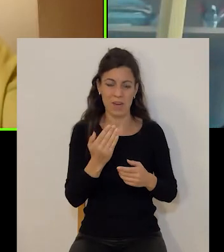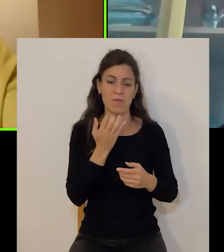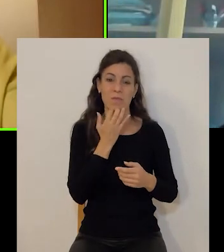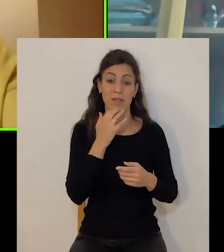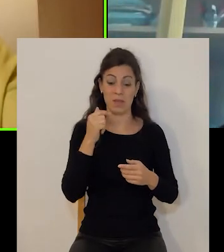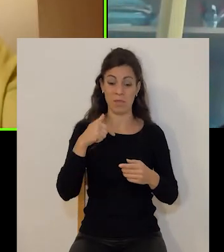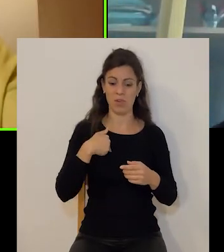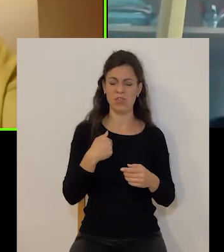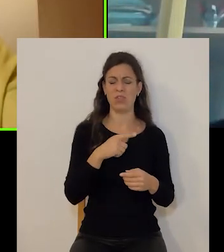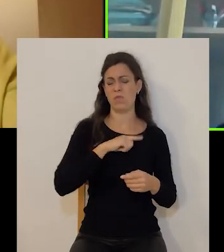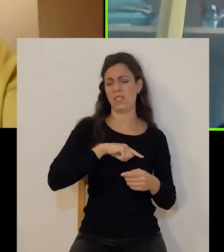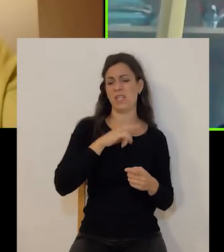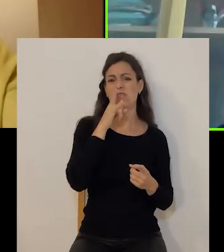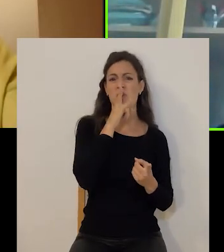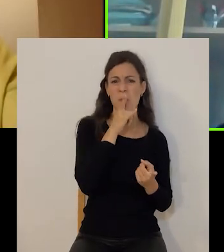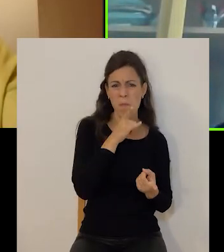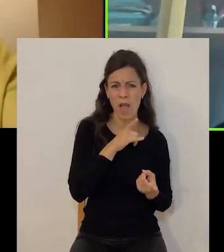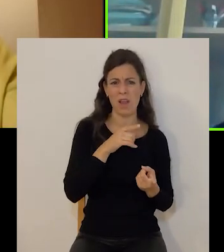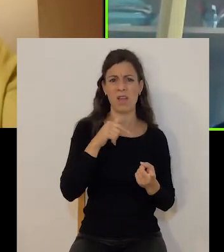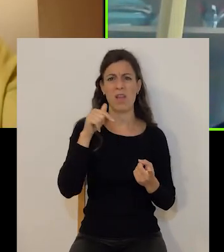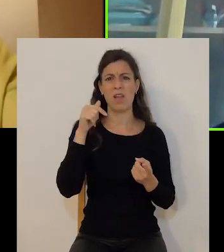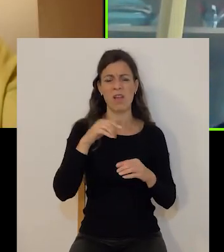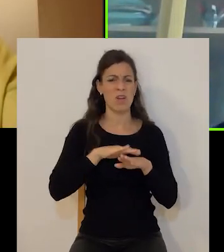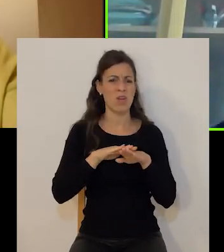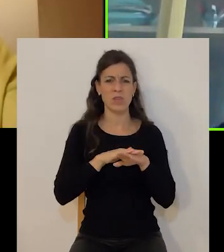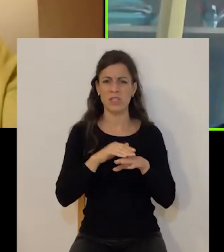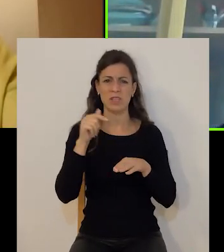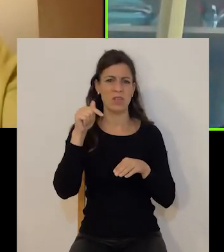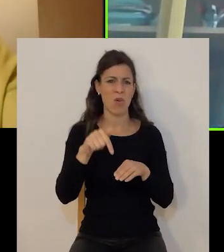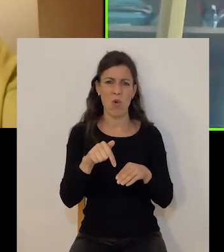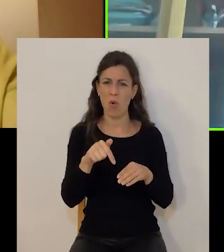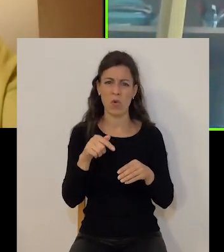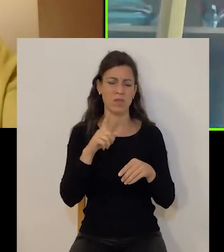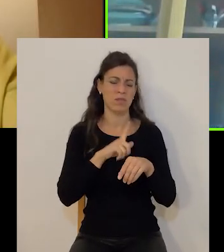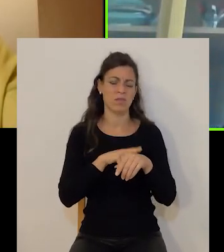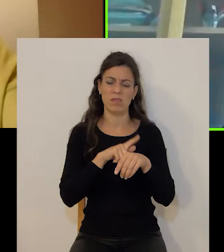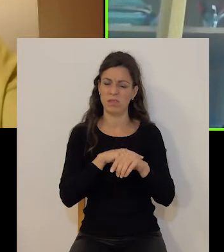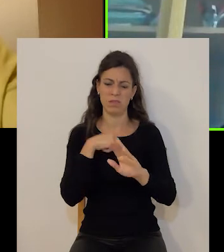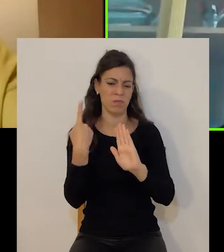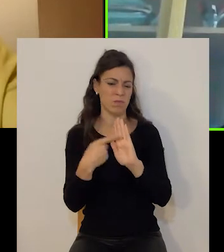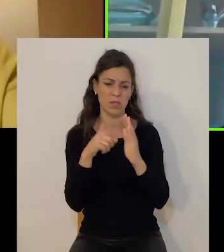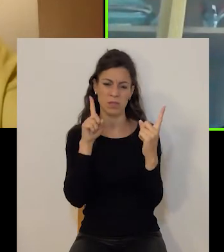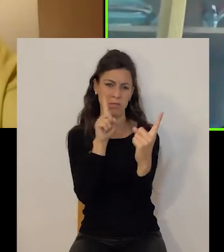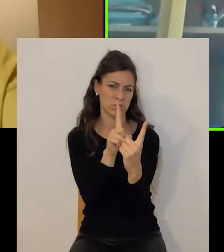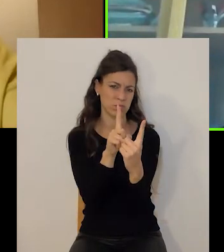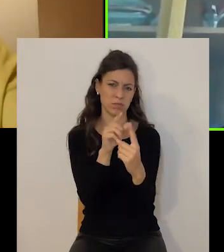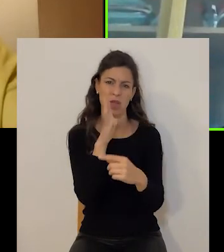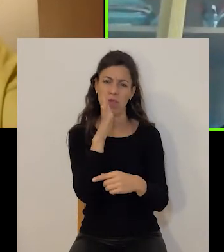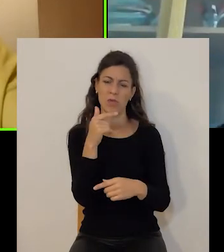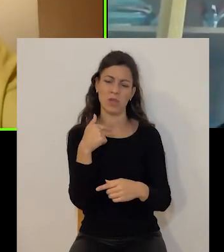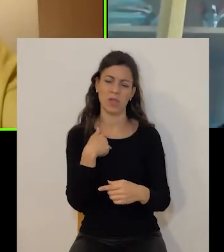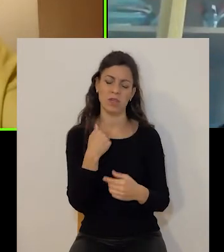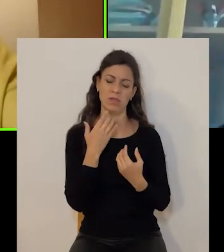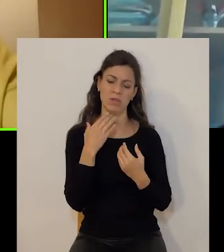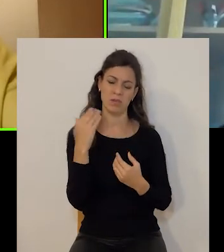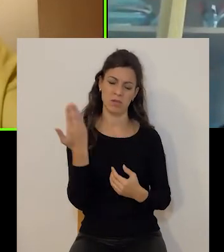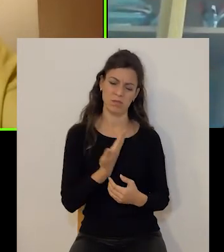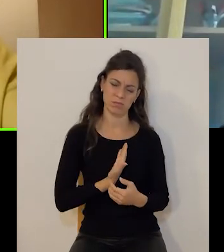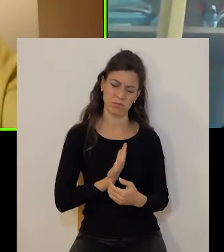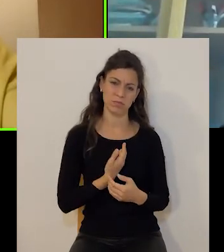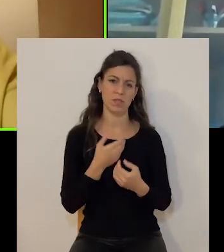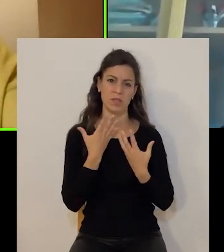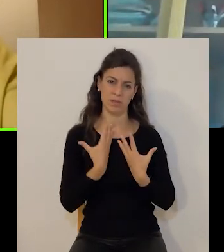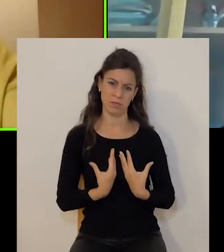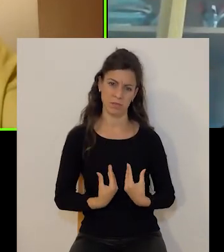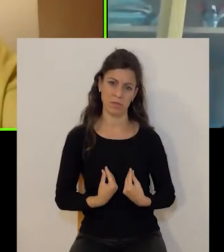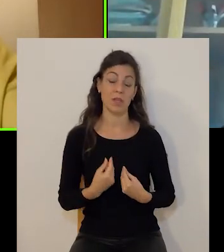agotada, lo siento, pero hoy no te puedo dedicar todo el tiempo porque me cuesta. Pero también de